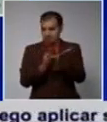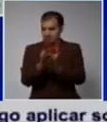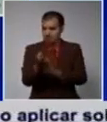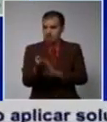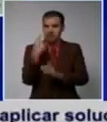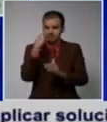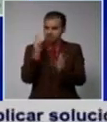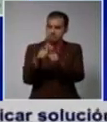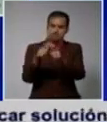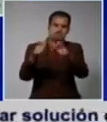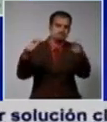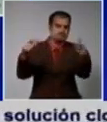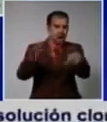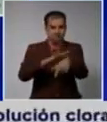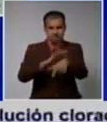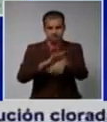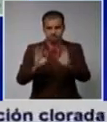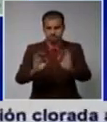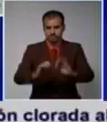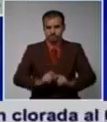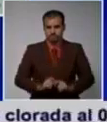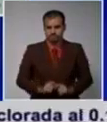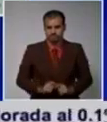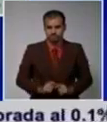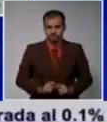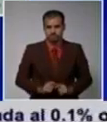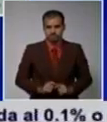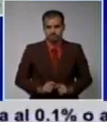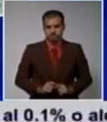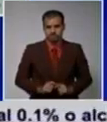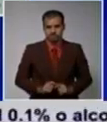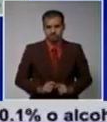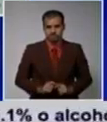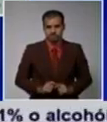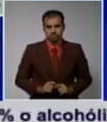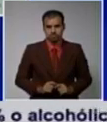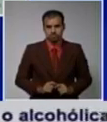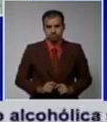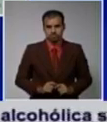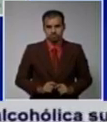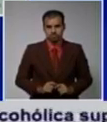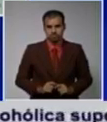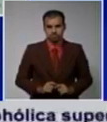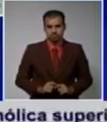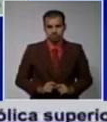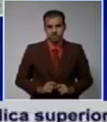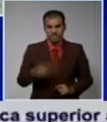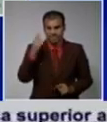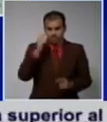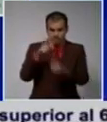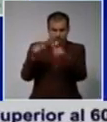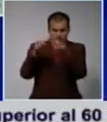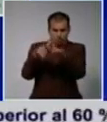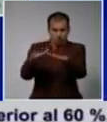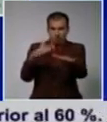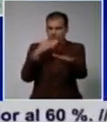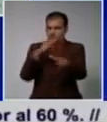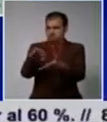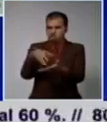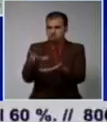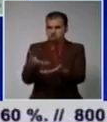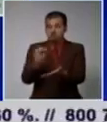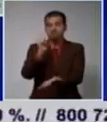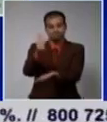casos. El mayor número, que es además donde tiene la mayor transmisión de la enfermedad, el municipio cabecera Pinar del